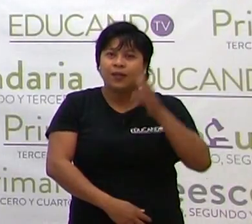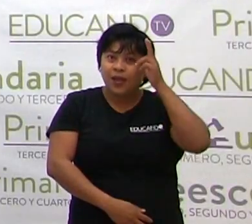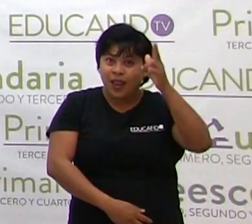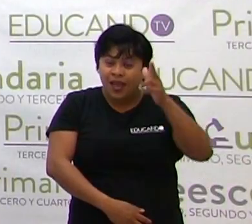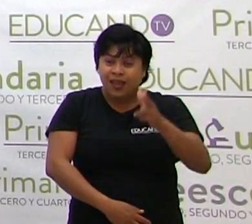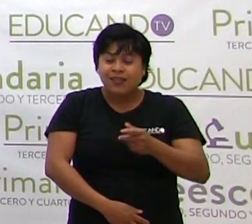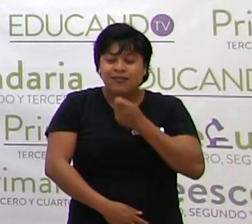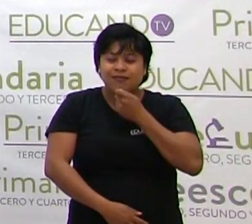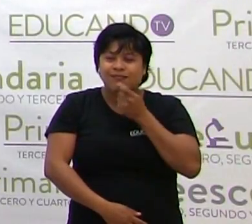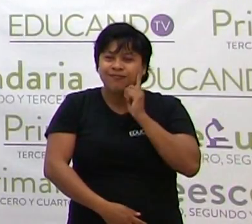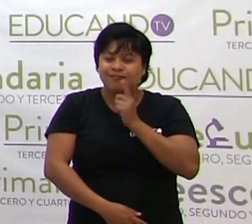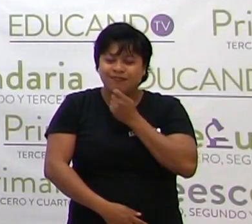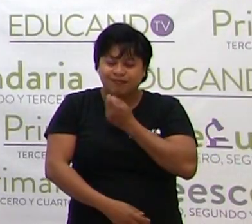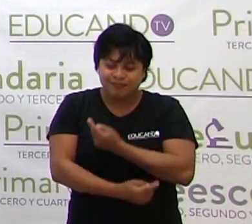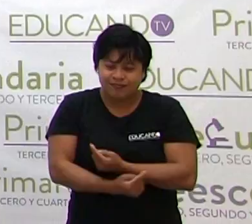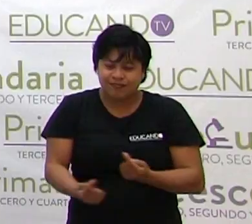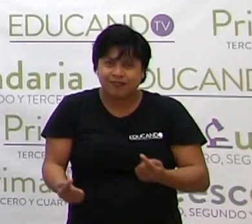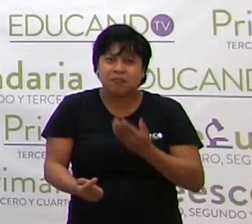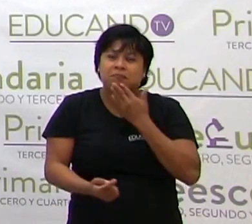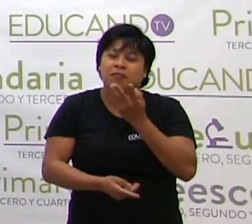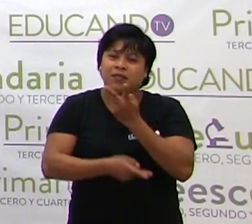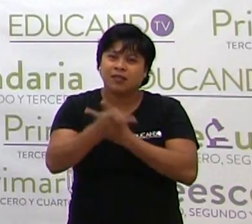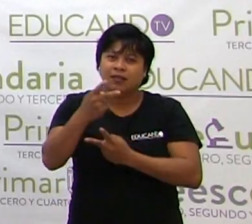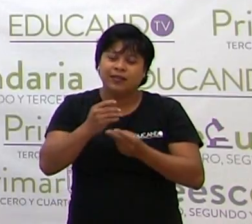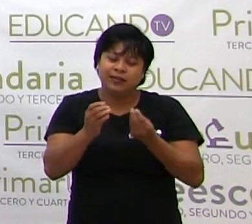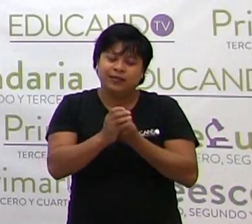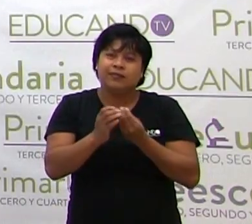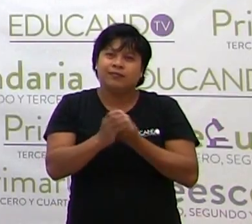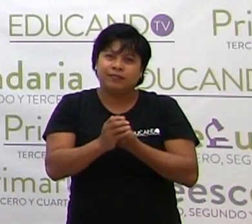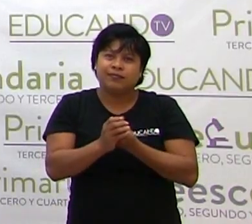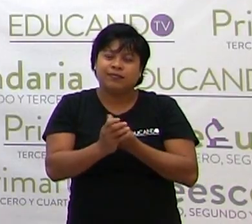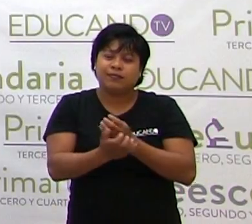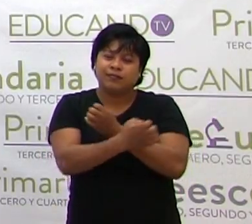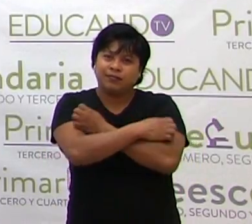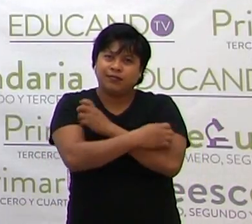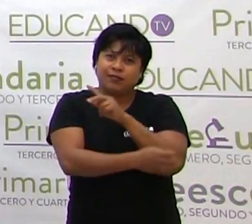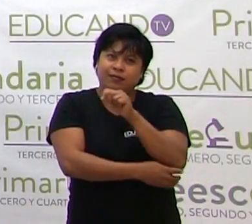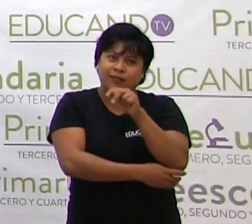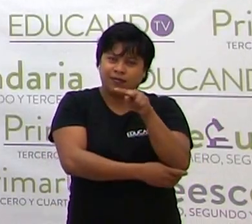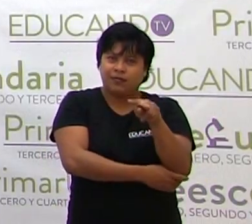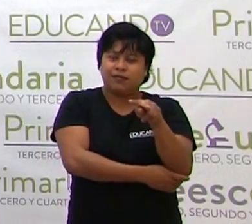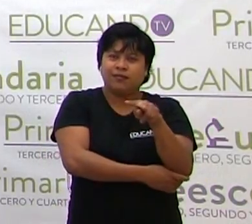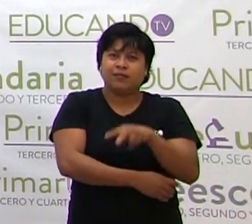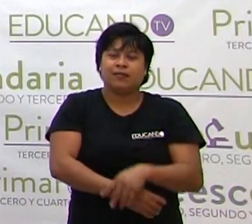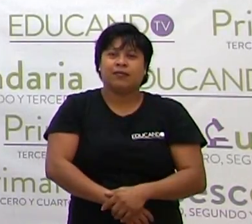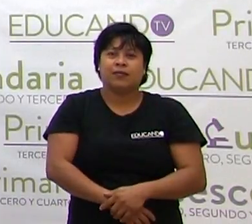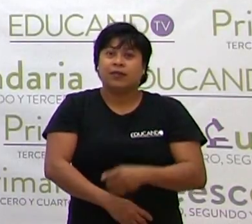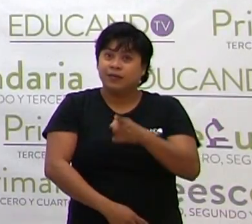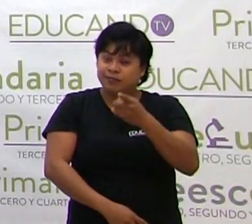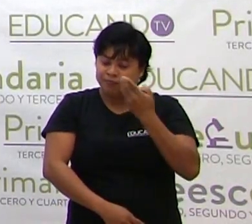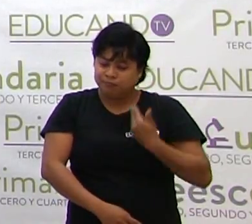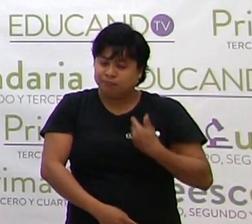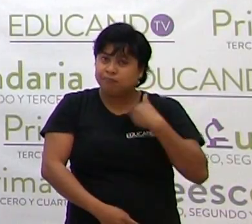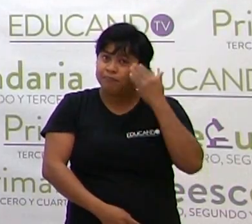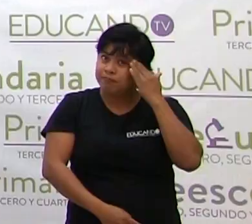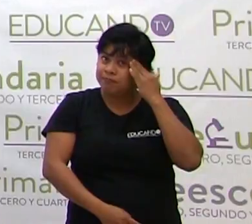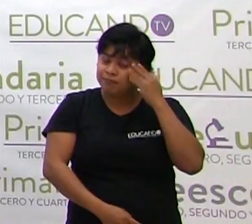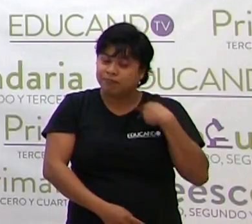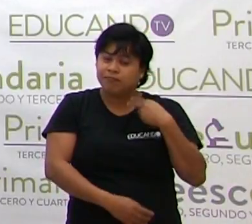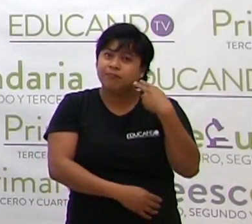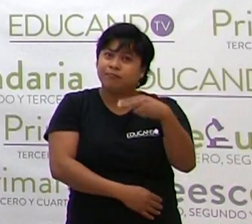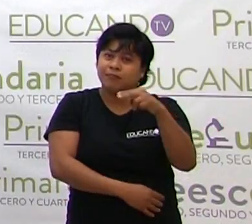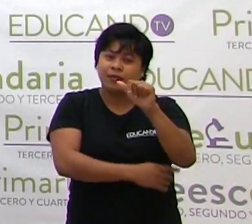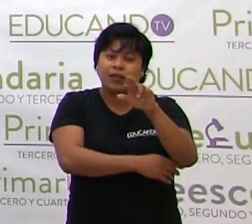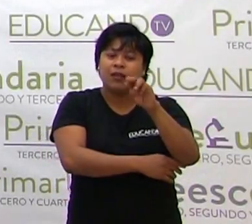Hola, ¿qué tal, niños y niñas? Bienvenidos nuevamente a tu programa Educando TV. Tú ya me conoces, mi nombre